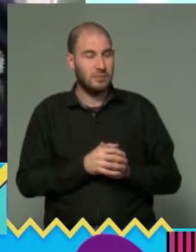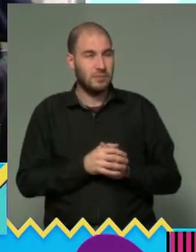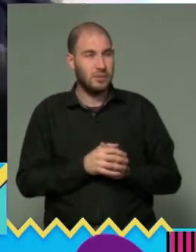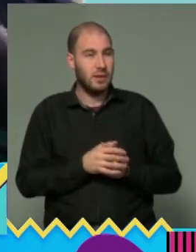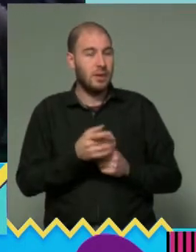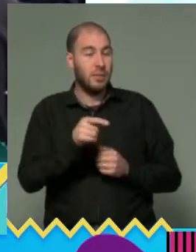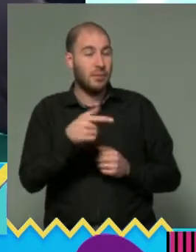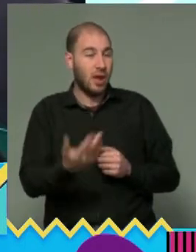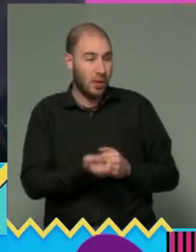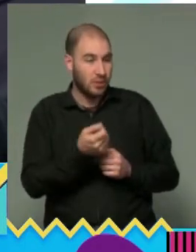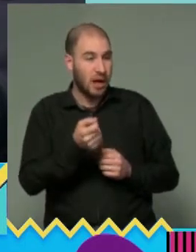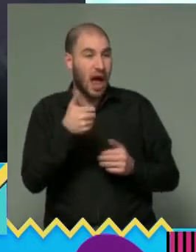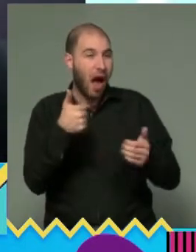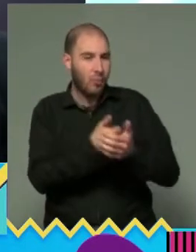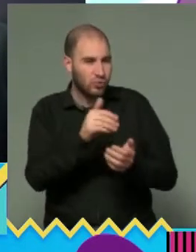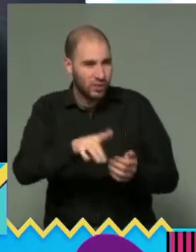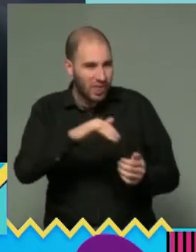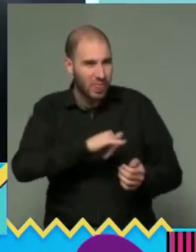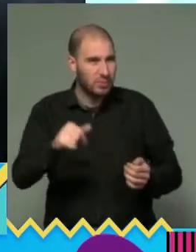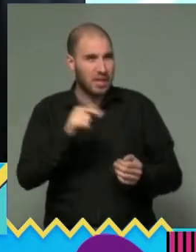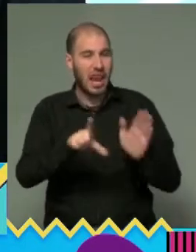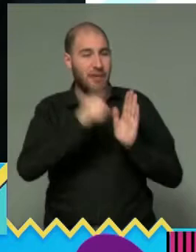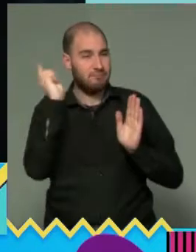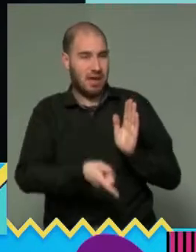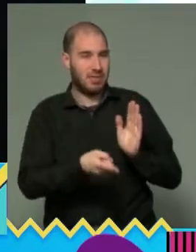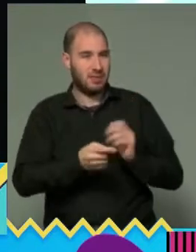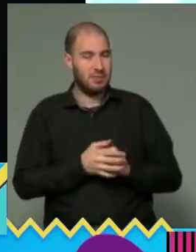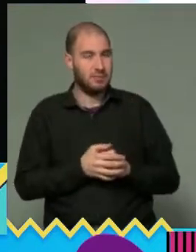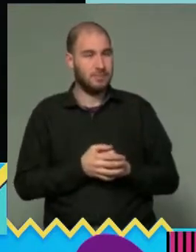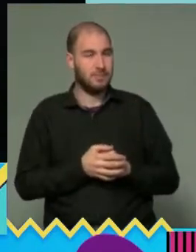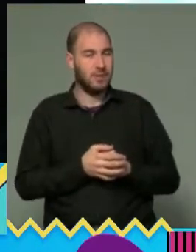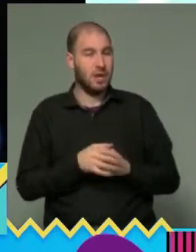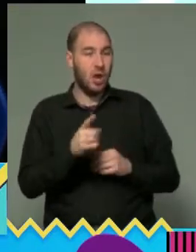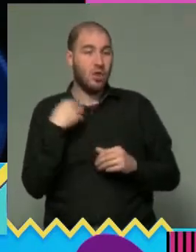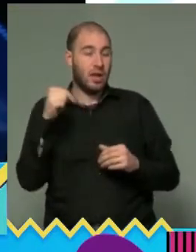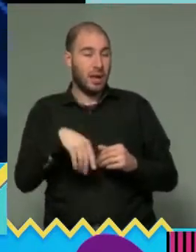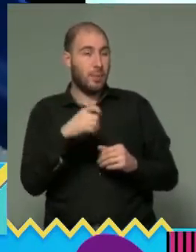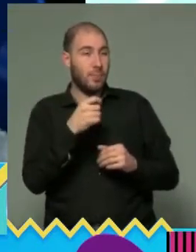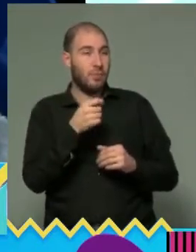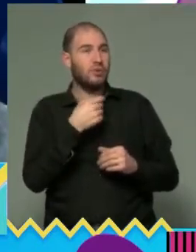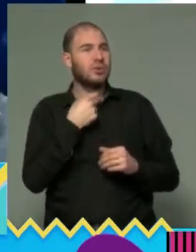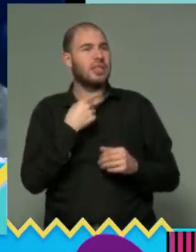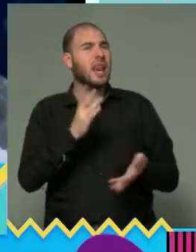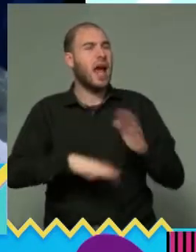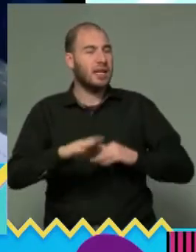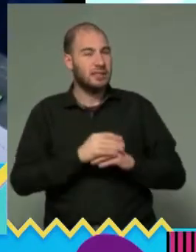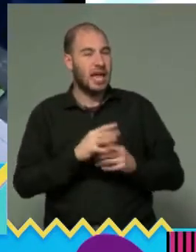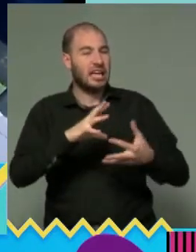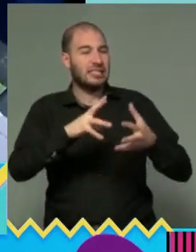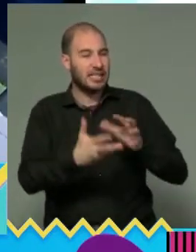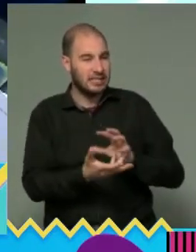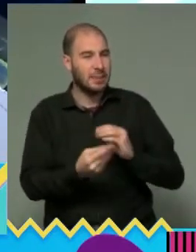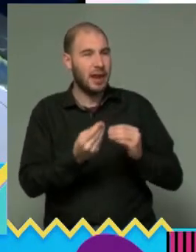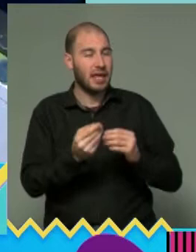cuando se percibe un abuso menor es una cosa que impone la ley. Sí. Nosotros en este caso lo que estamos tratando de hacer es una estrategia